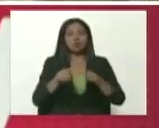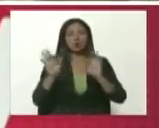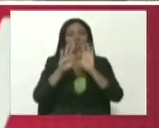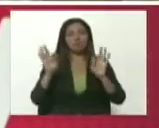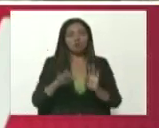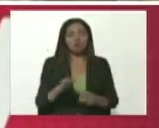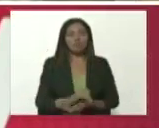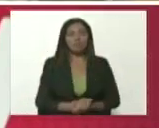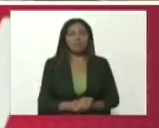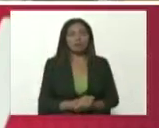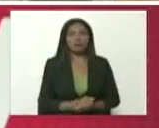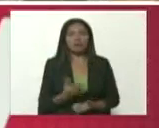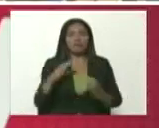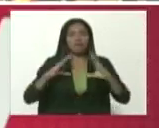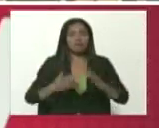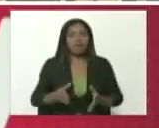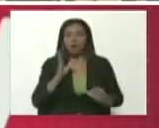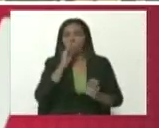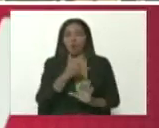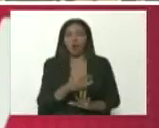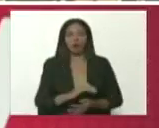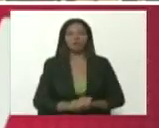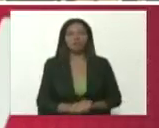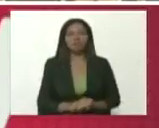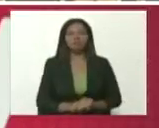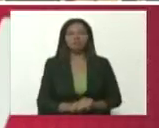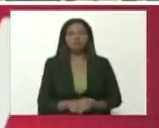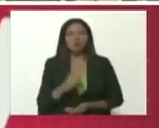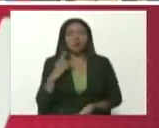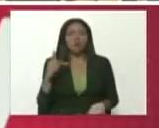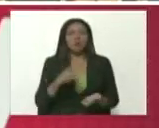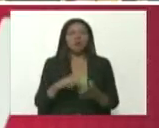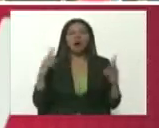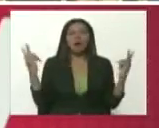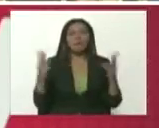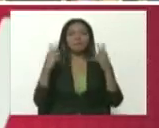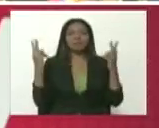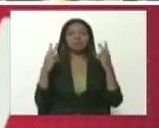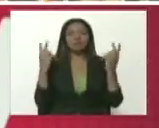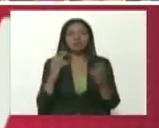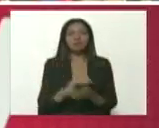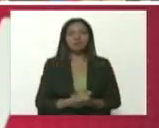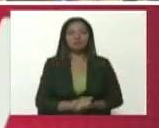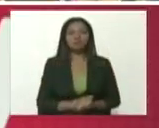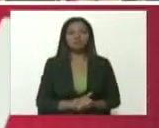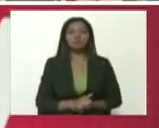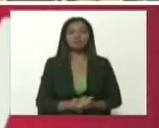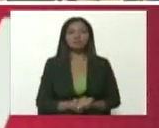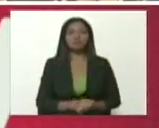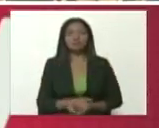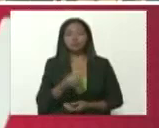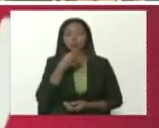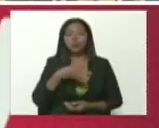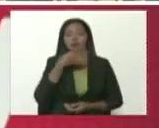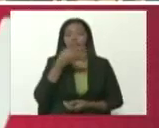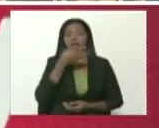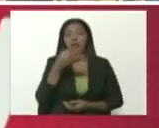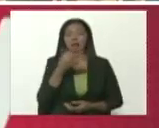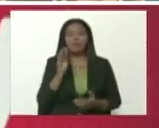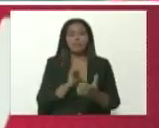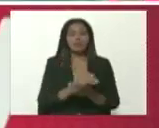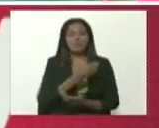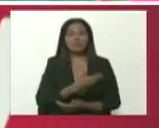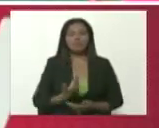presidente, que no se rinde, camarada presidente, y que estaremos siempre en victoria. Buenas tardes, camarada